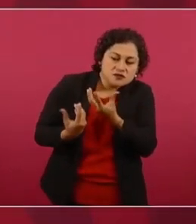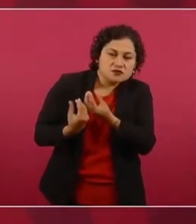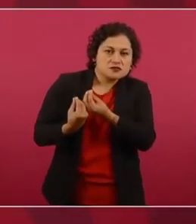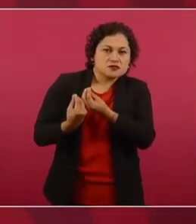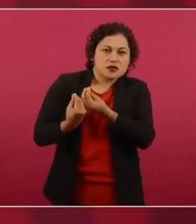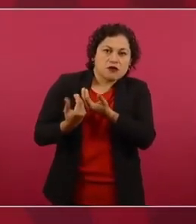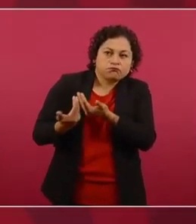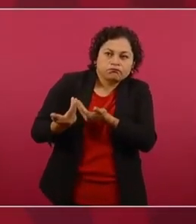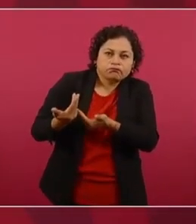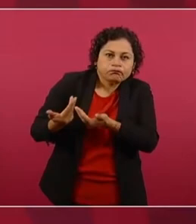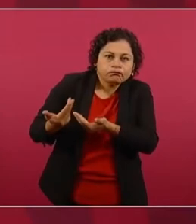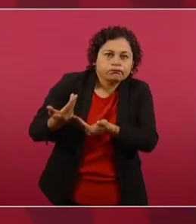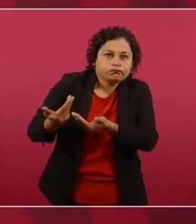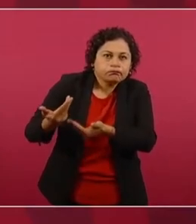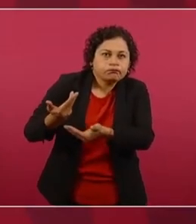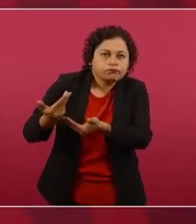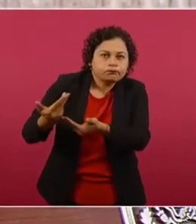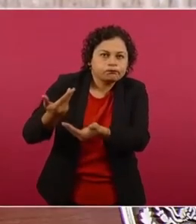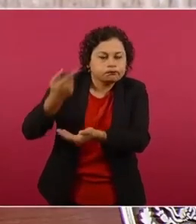y tratar este tema